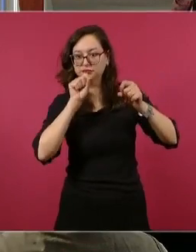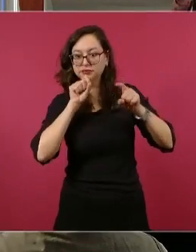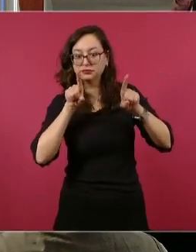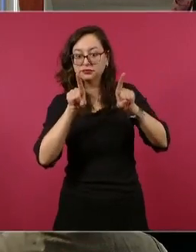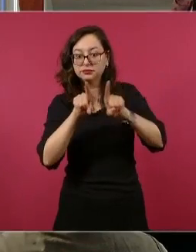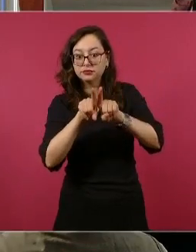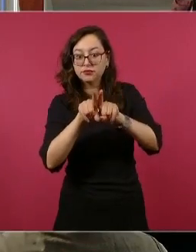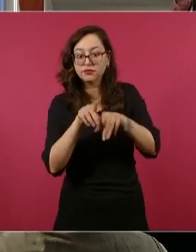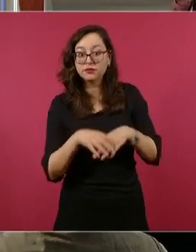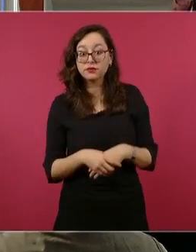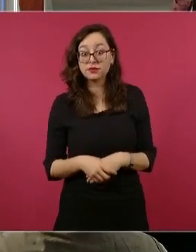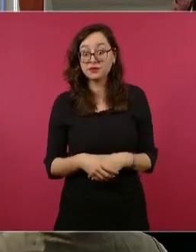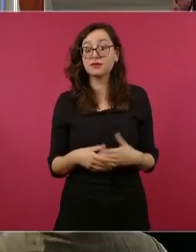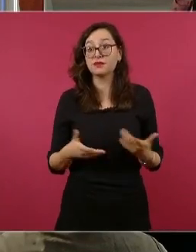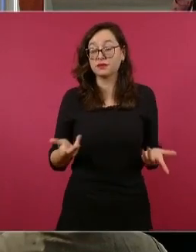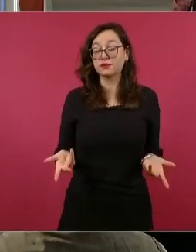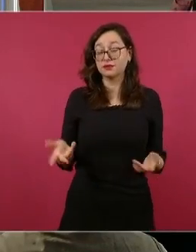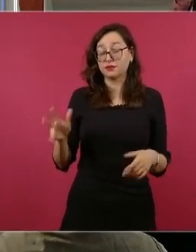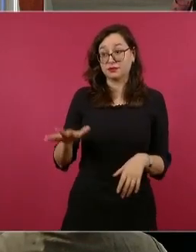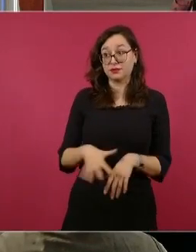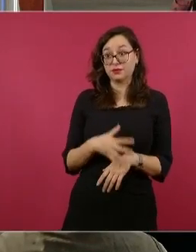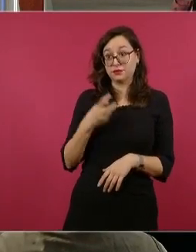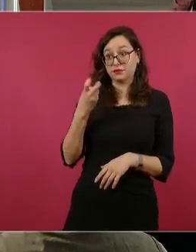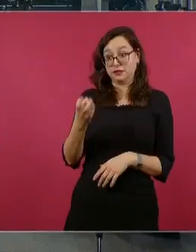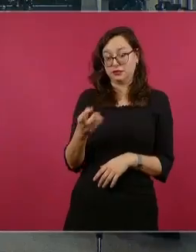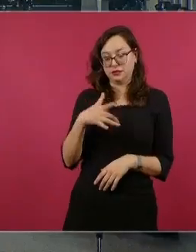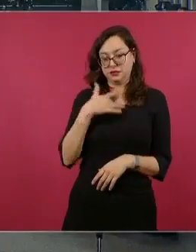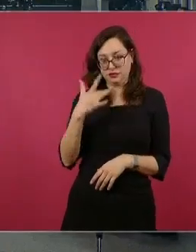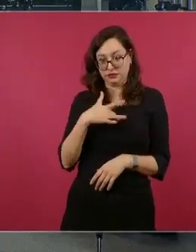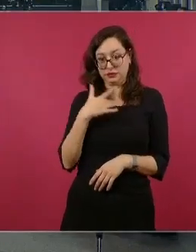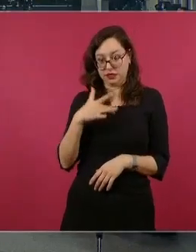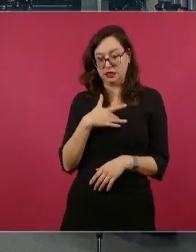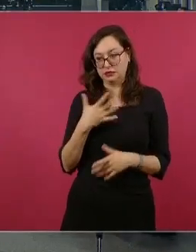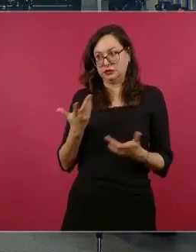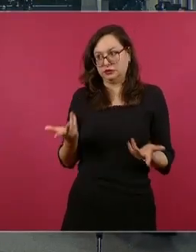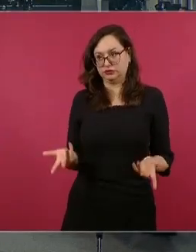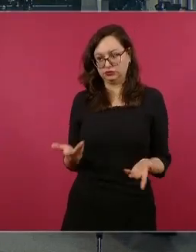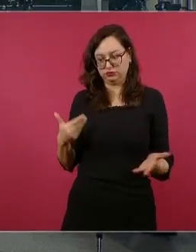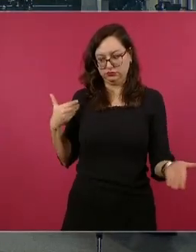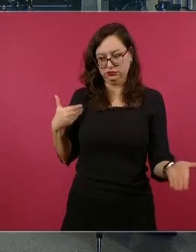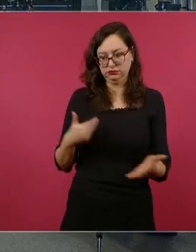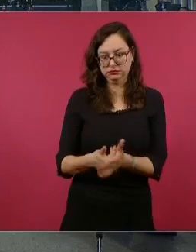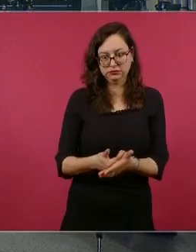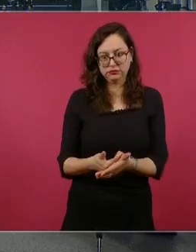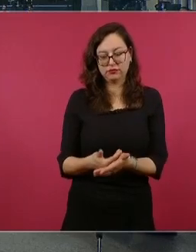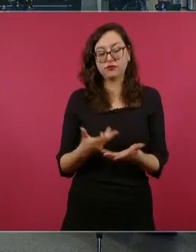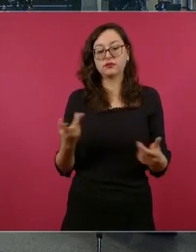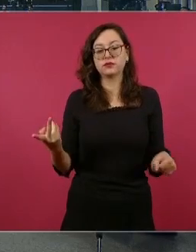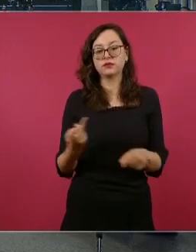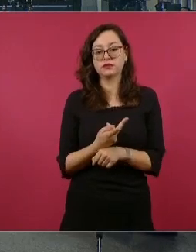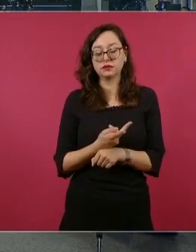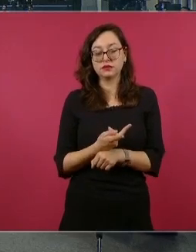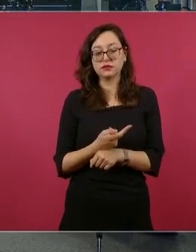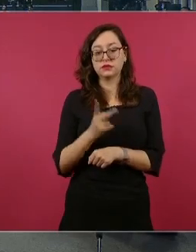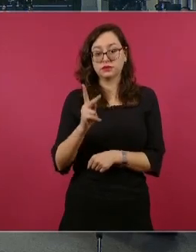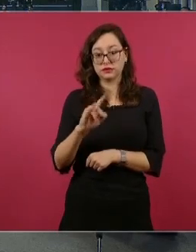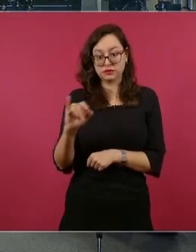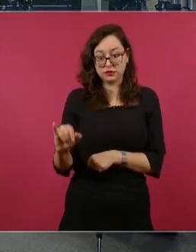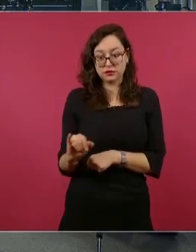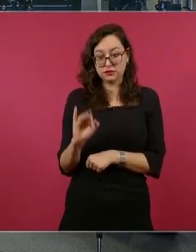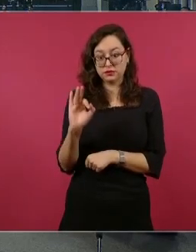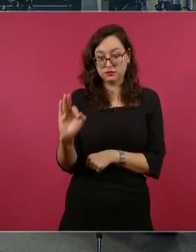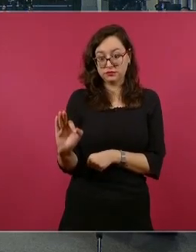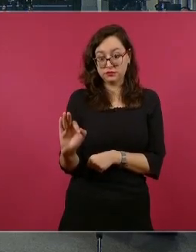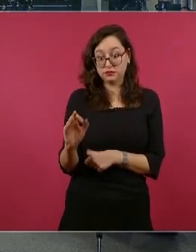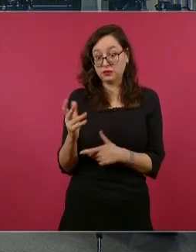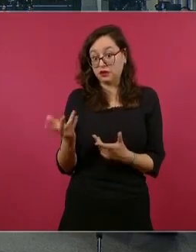carácter de urgencia que menciona, se tendría para reformar el Poder Judicial. En este caso, en este caso de la reforma del Poder Judicial, ¿sí se estaría